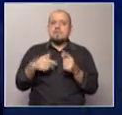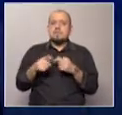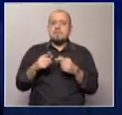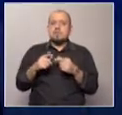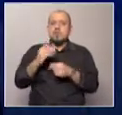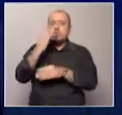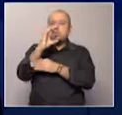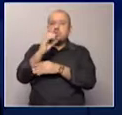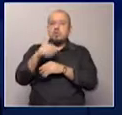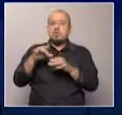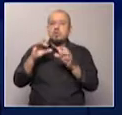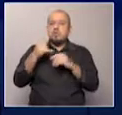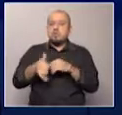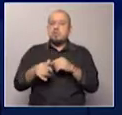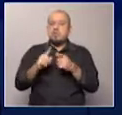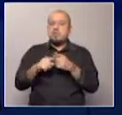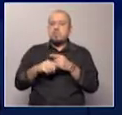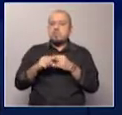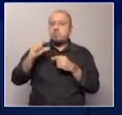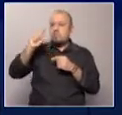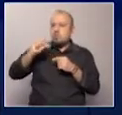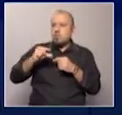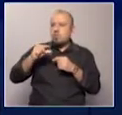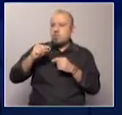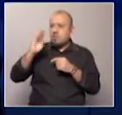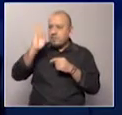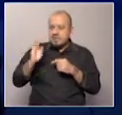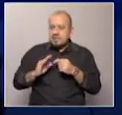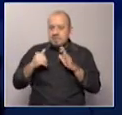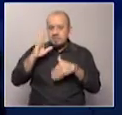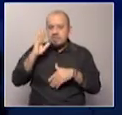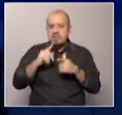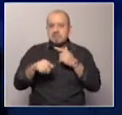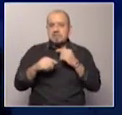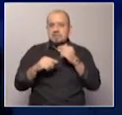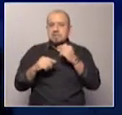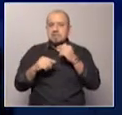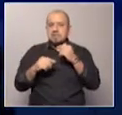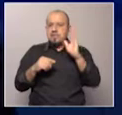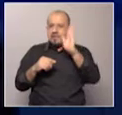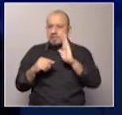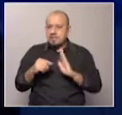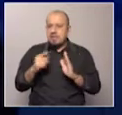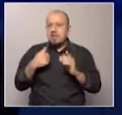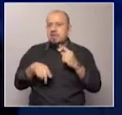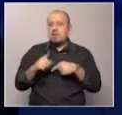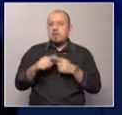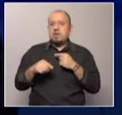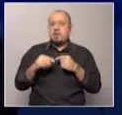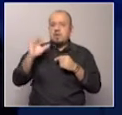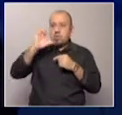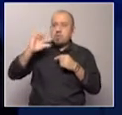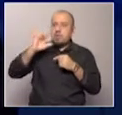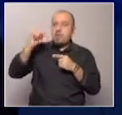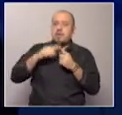solamente tenemos un poco menos menos que brasil en toda américa del sur muy por encima de los rango de los países europeos de los rangos que